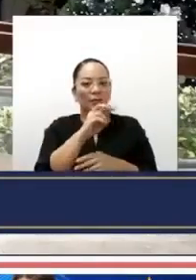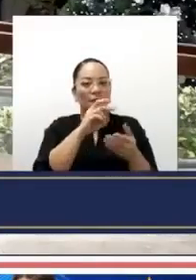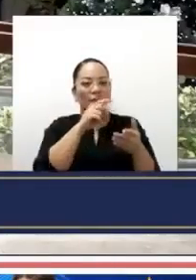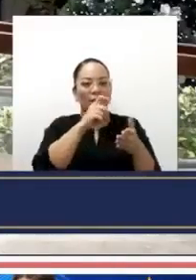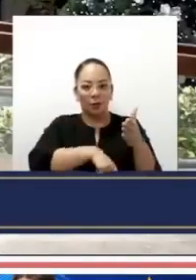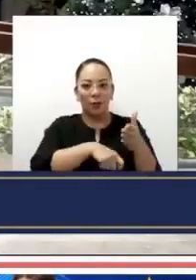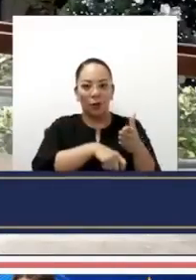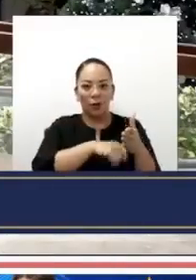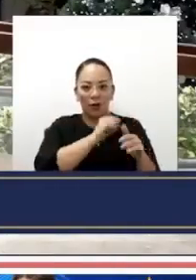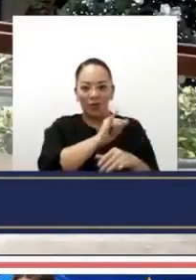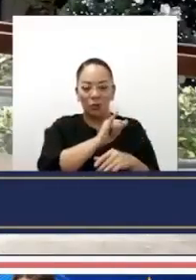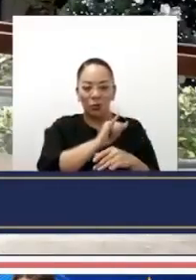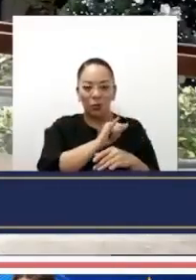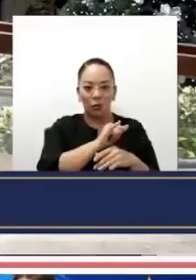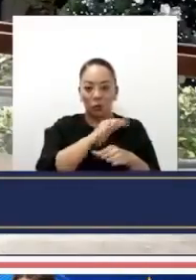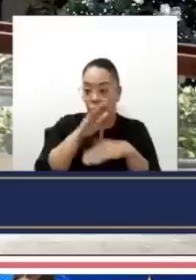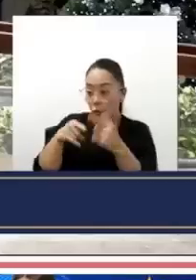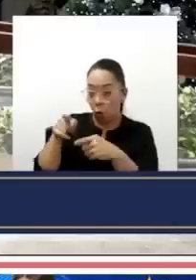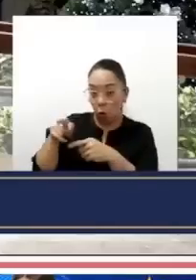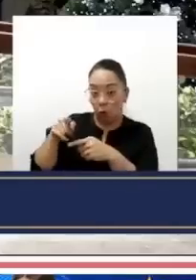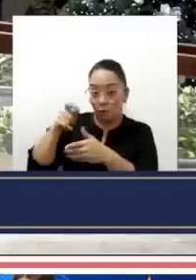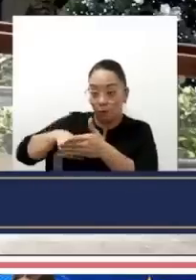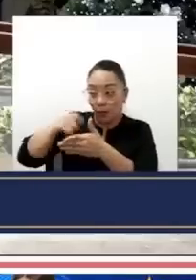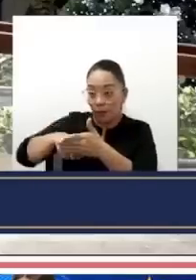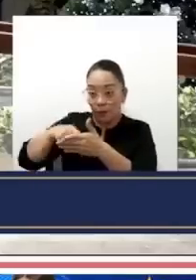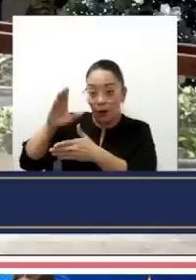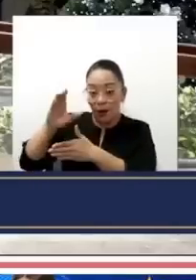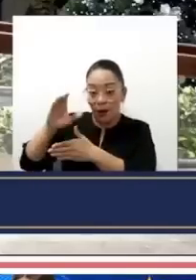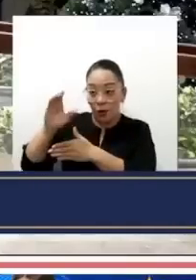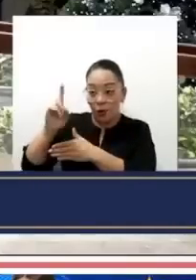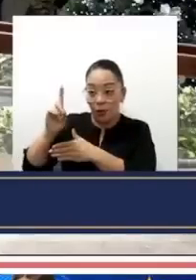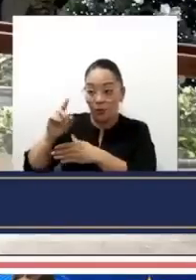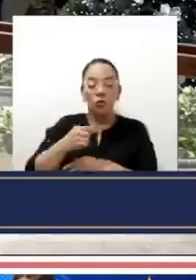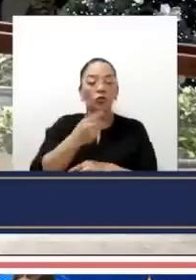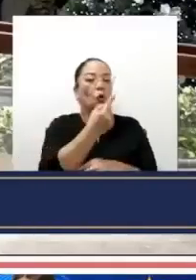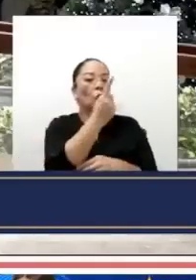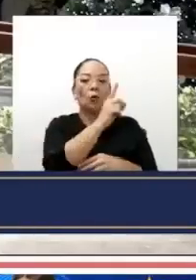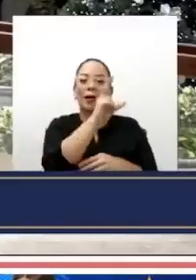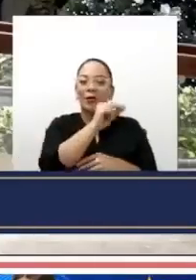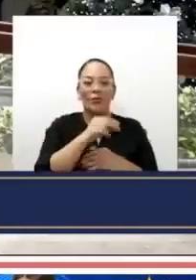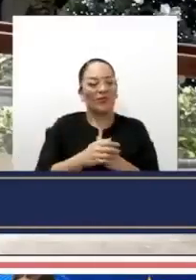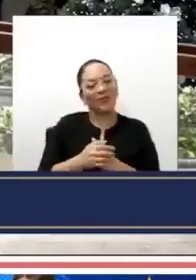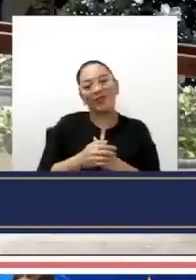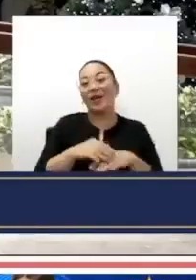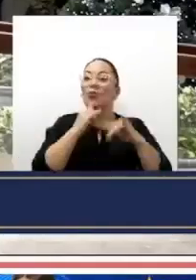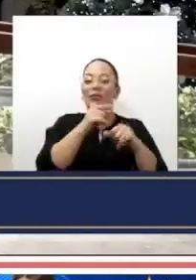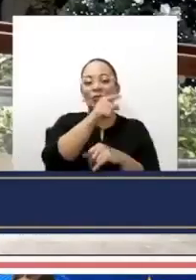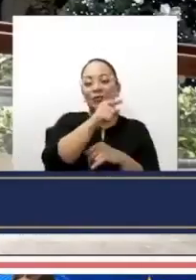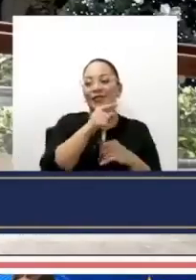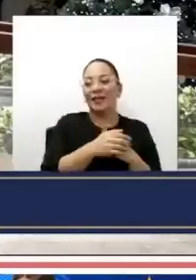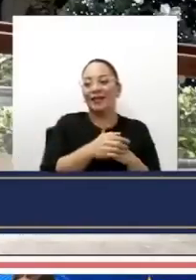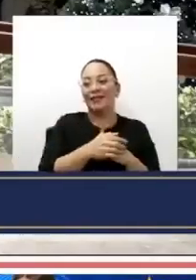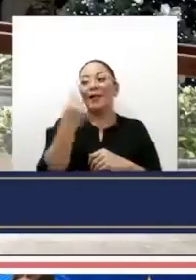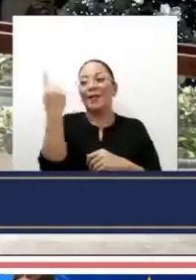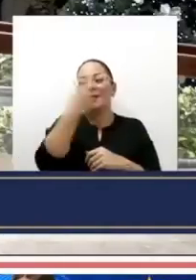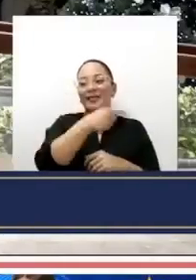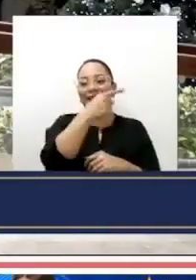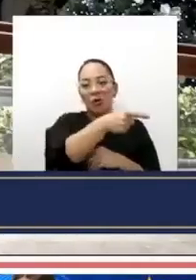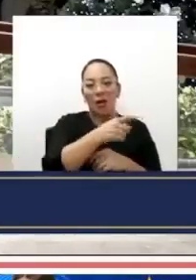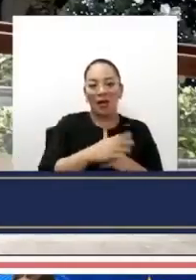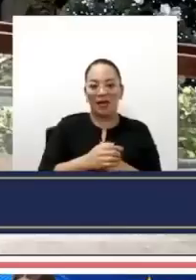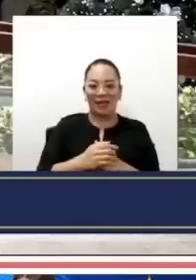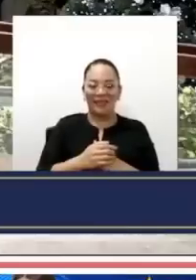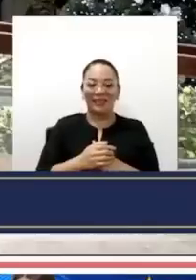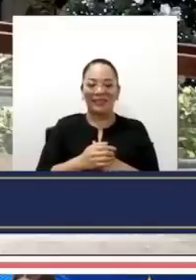sí. Sí, claro. Todo esto lo firma don Carlos. Solo una no, que es donde lo acusan a usted de haberlo amenazado a él.